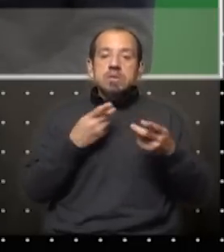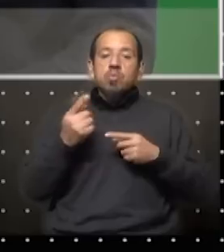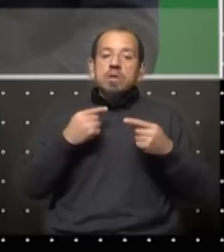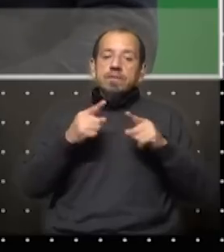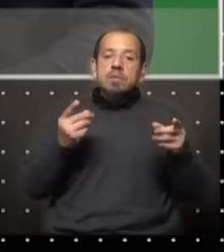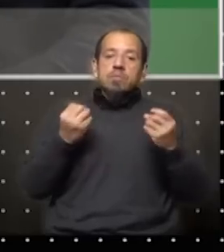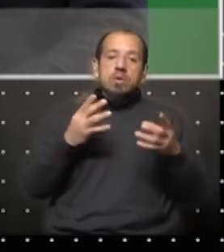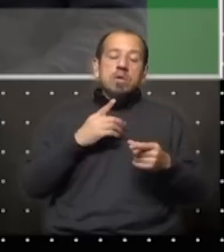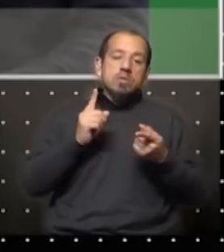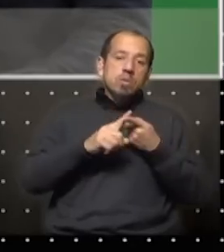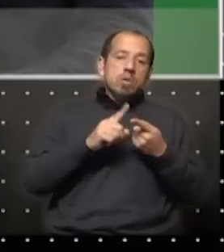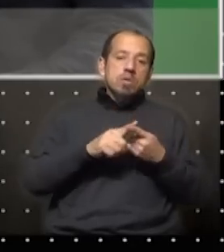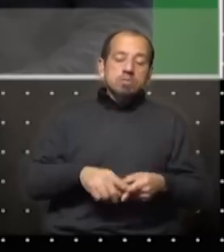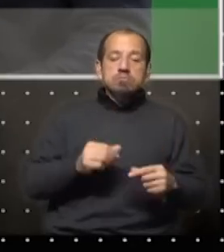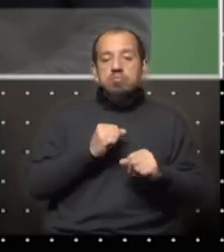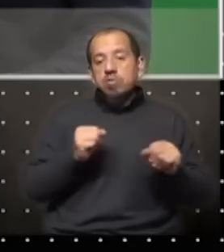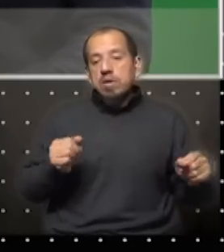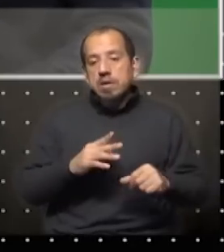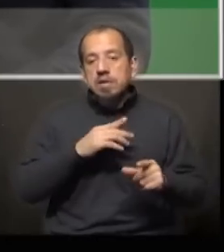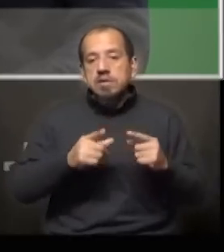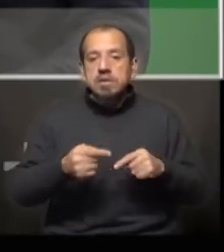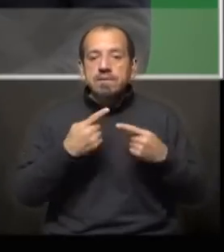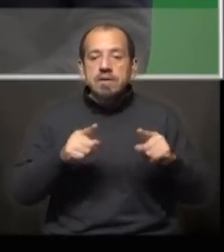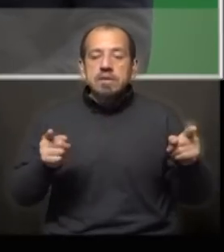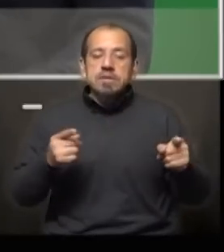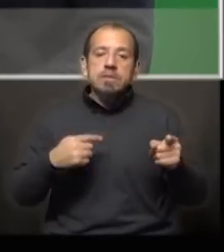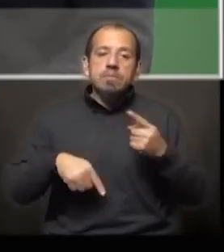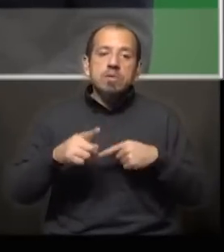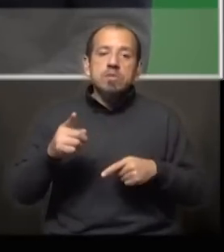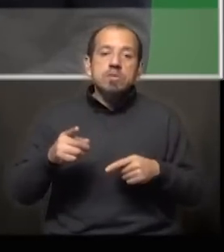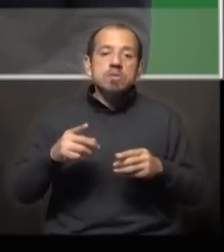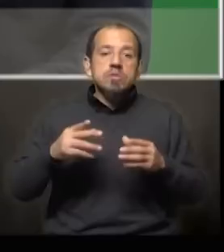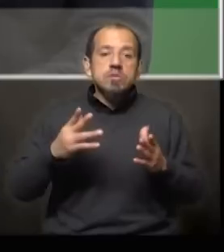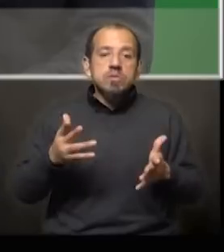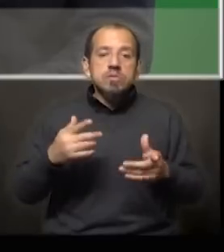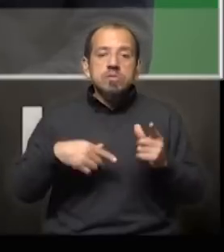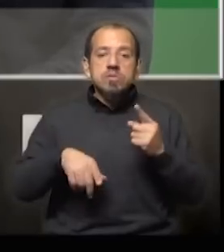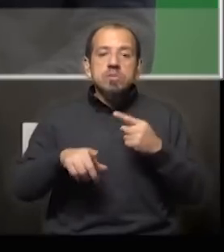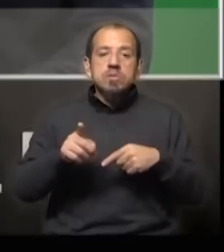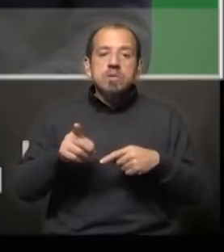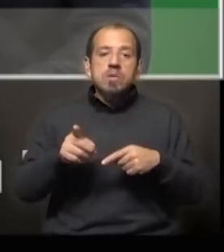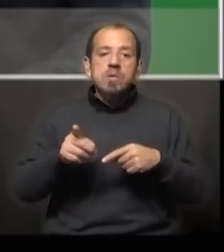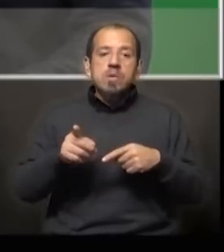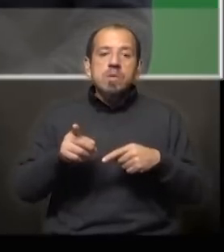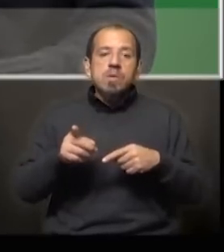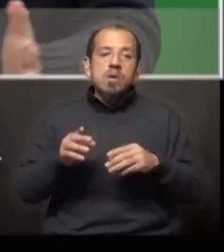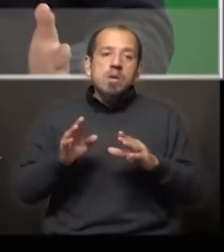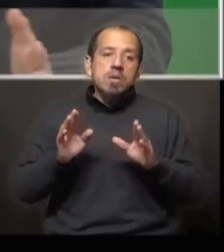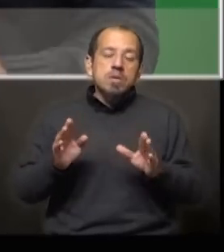acuerdos porque en realidad uno puede tener diferencias con sus vecinos Pero bueno si uno los pone como algo insalvable seguramente